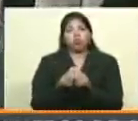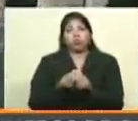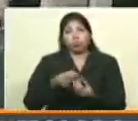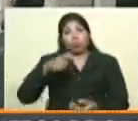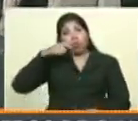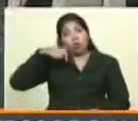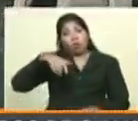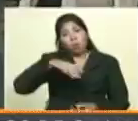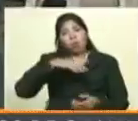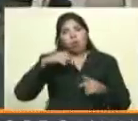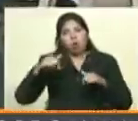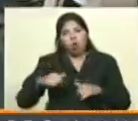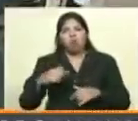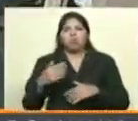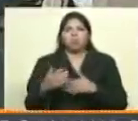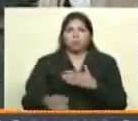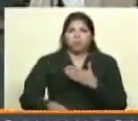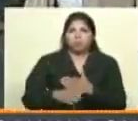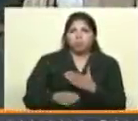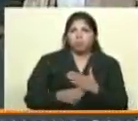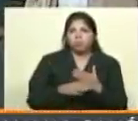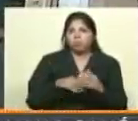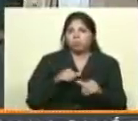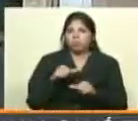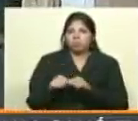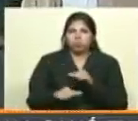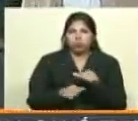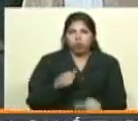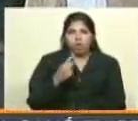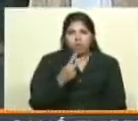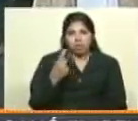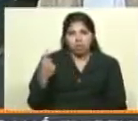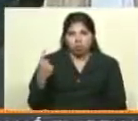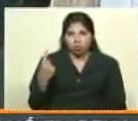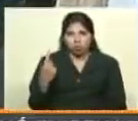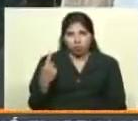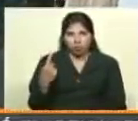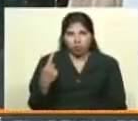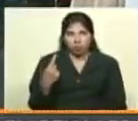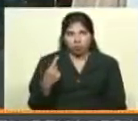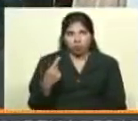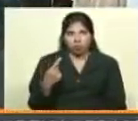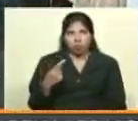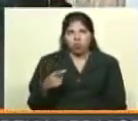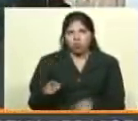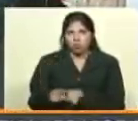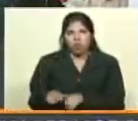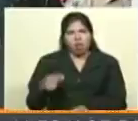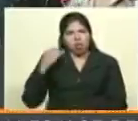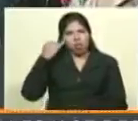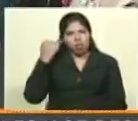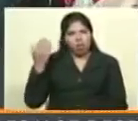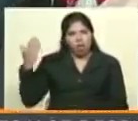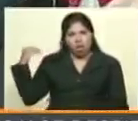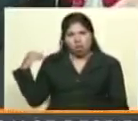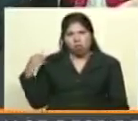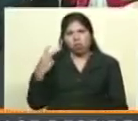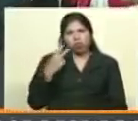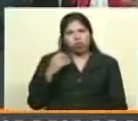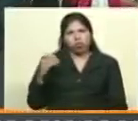en el siglo XXI por los mismos ideales del padre de la patria hace 200 años.